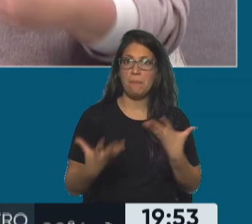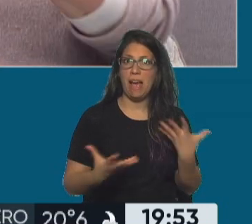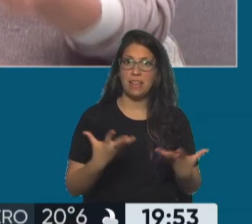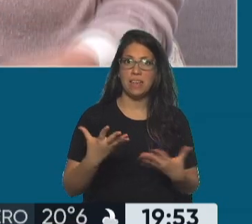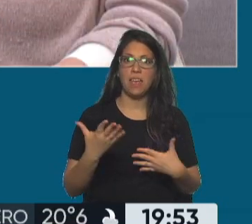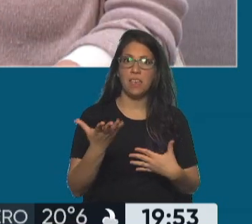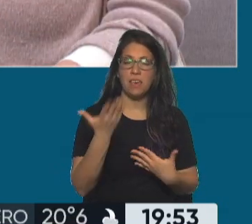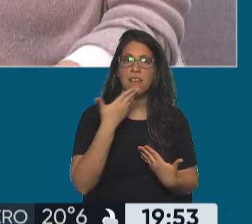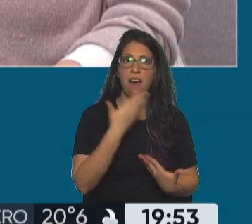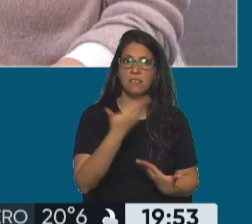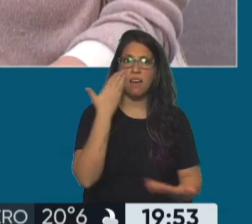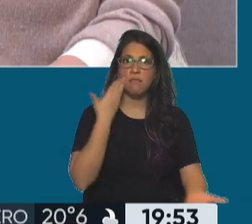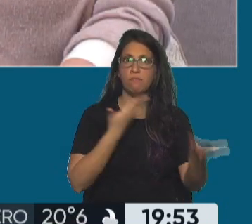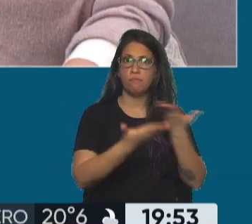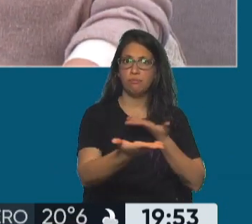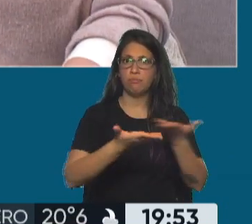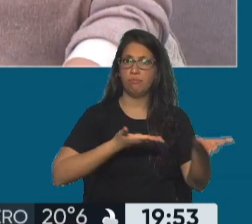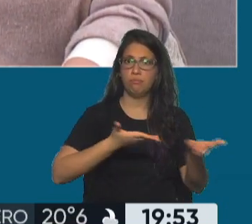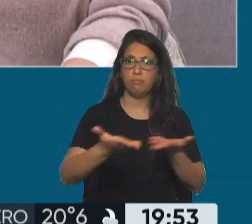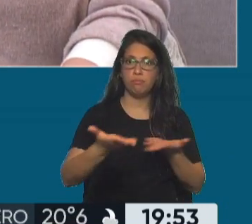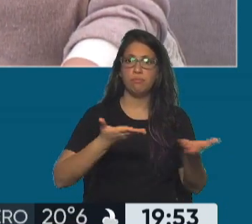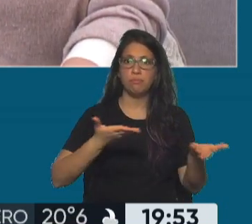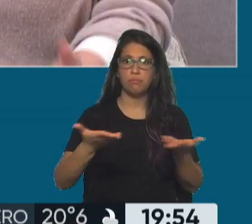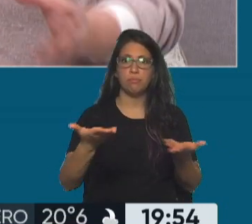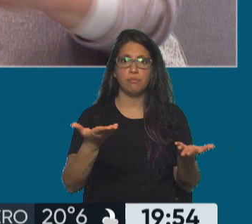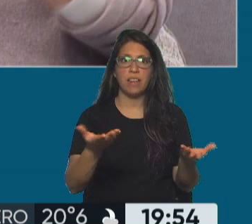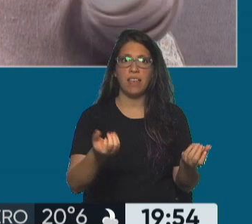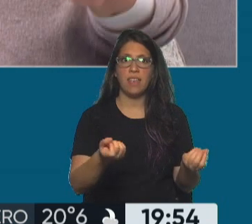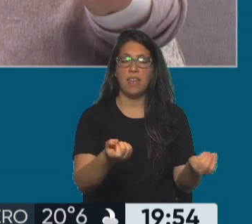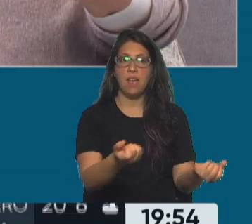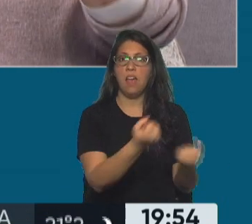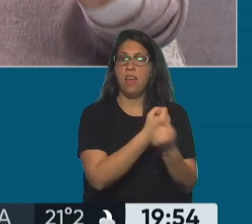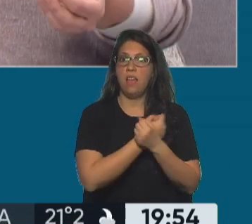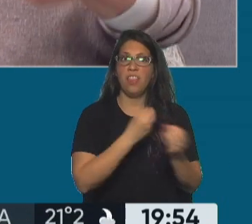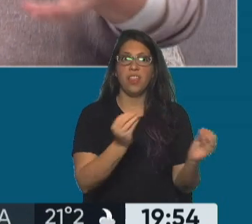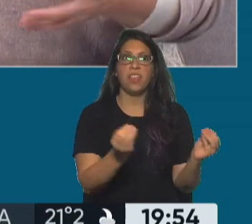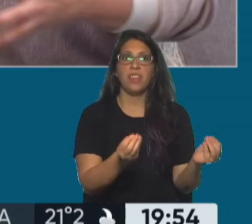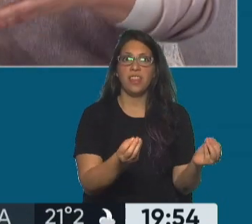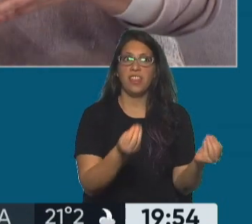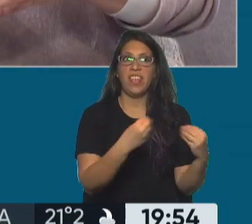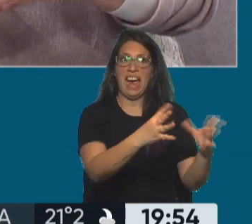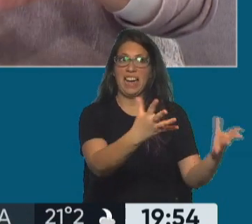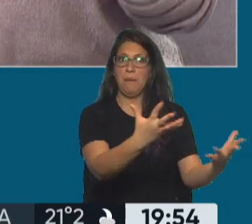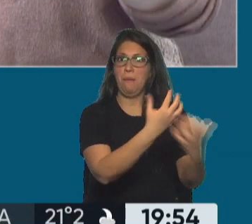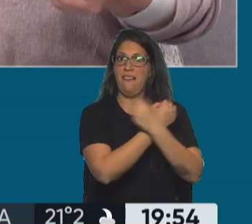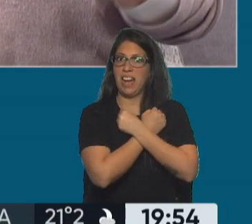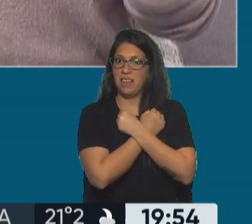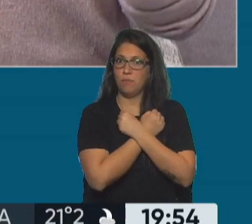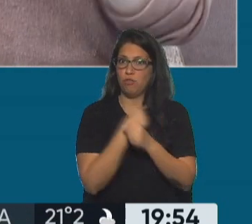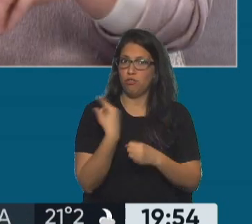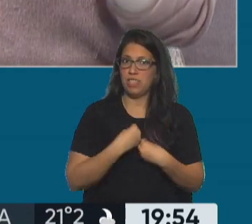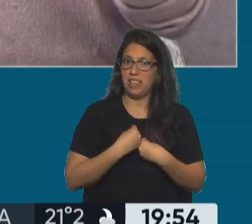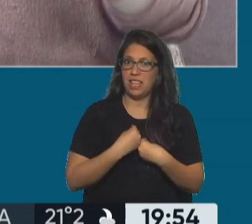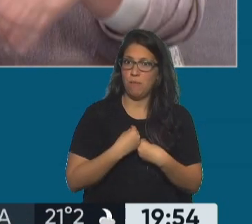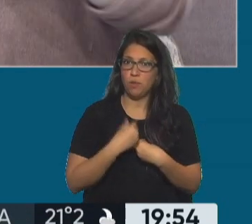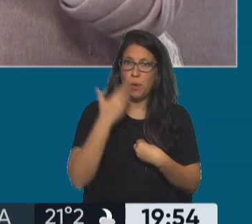partir de poder escucharnos, y nosotros también dejarnos abrazar, porque también Dejarnos abrazar. hay un sentido de orfandad, y también